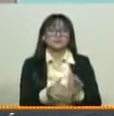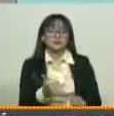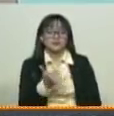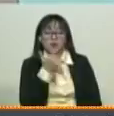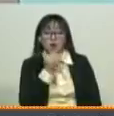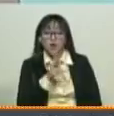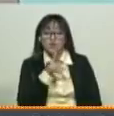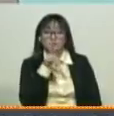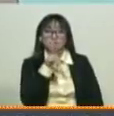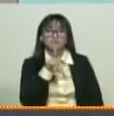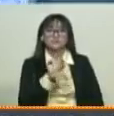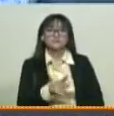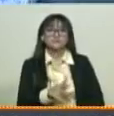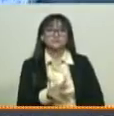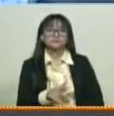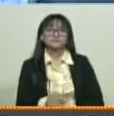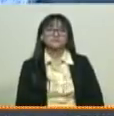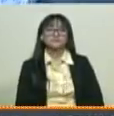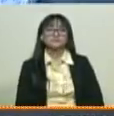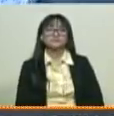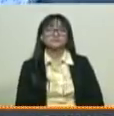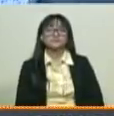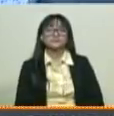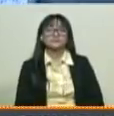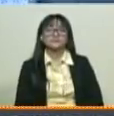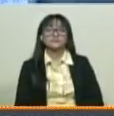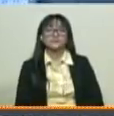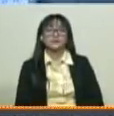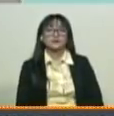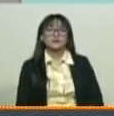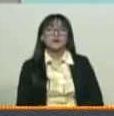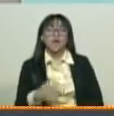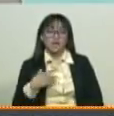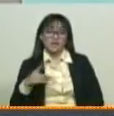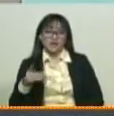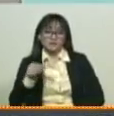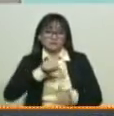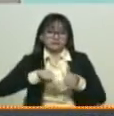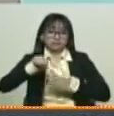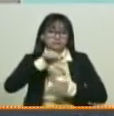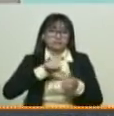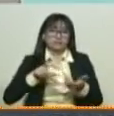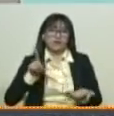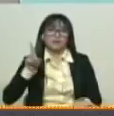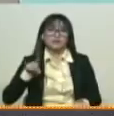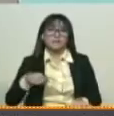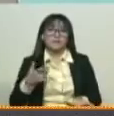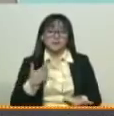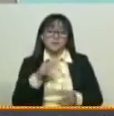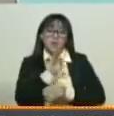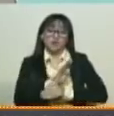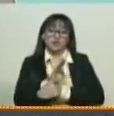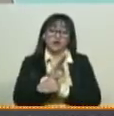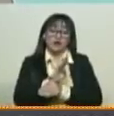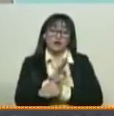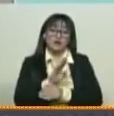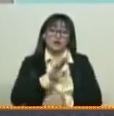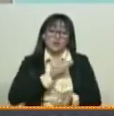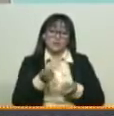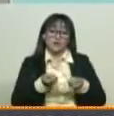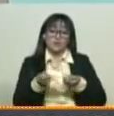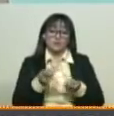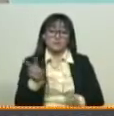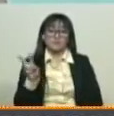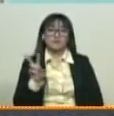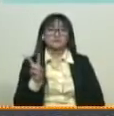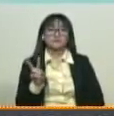pero muy corrupto. En consecuencia, tenemos derecho a la reciprocidad y tenemos derecho también a proteger la integridad de la economía